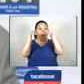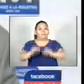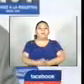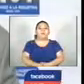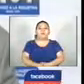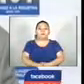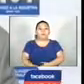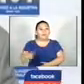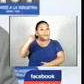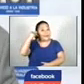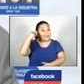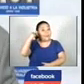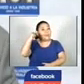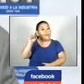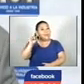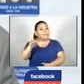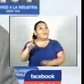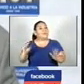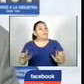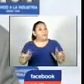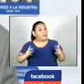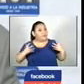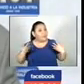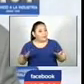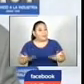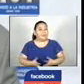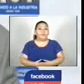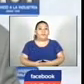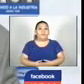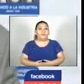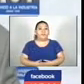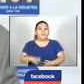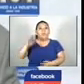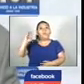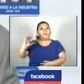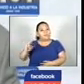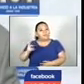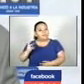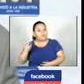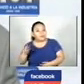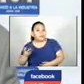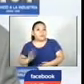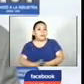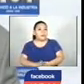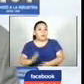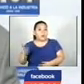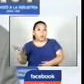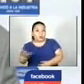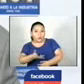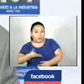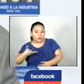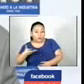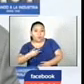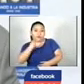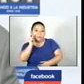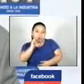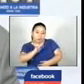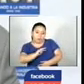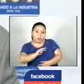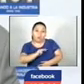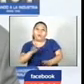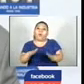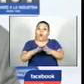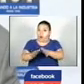muy importante, de que la fuente de donde nosotros recopilamos todo esto son